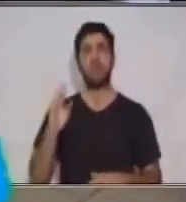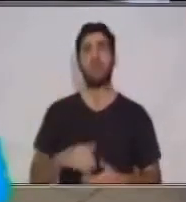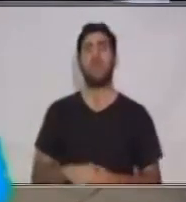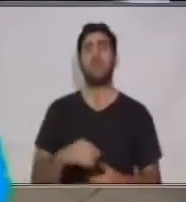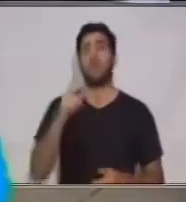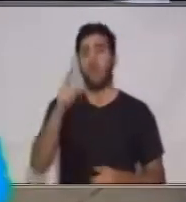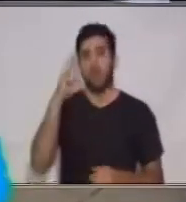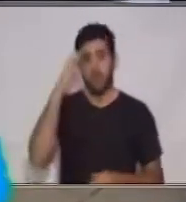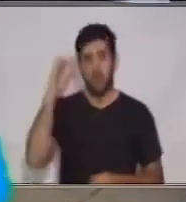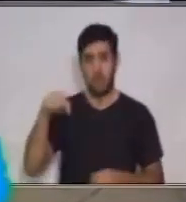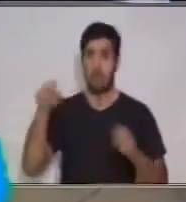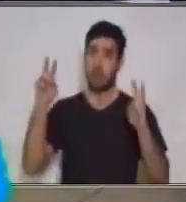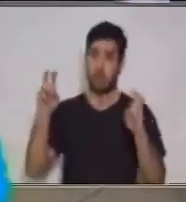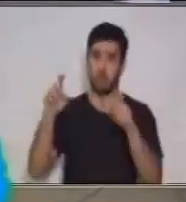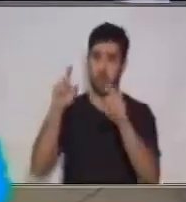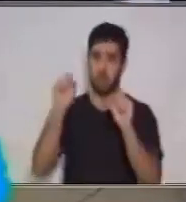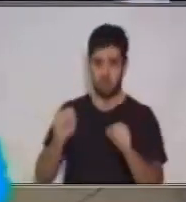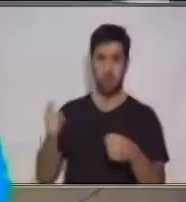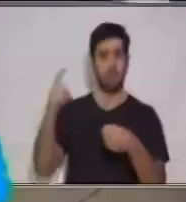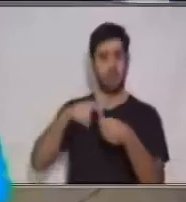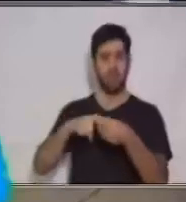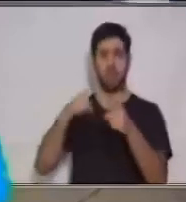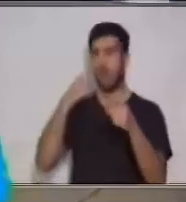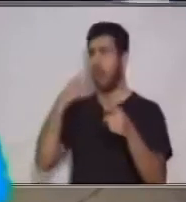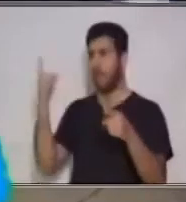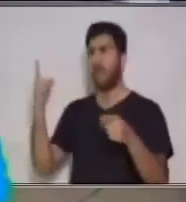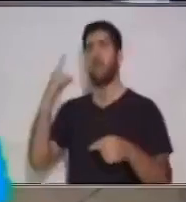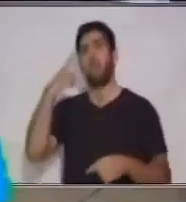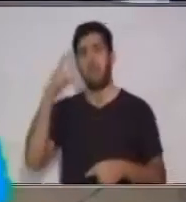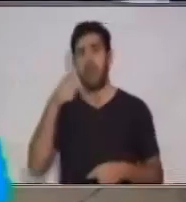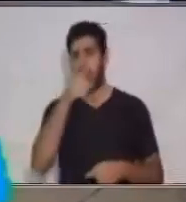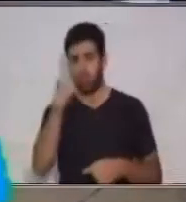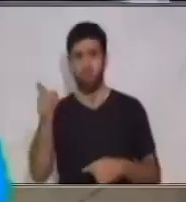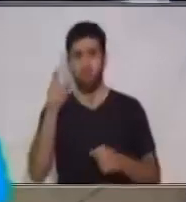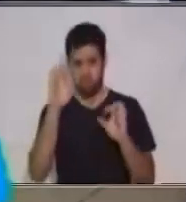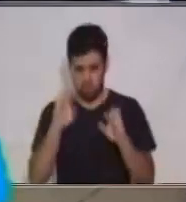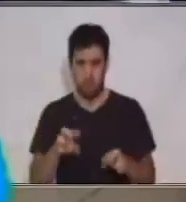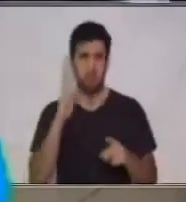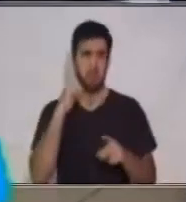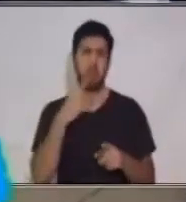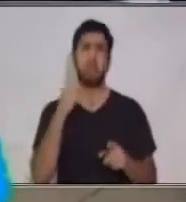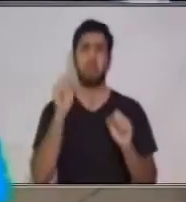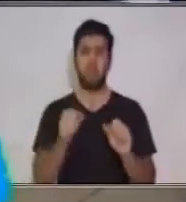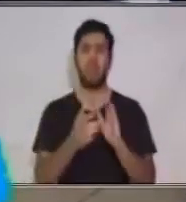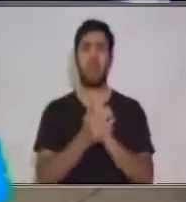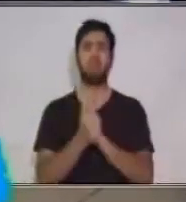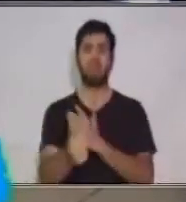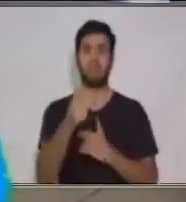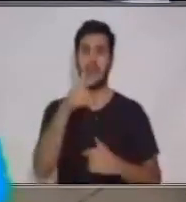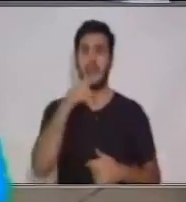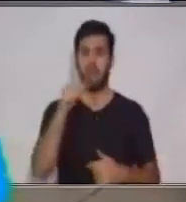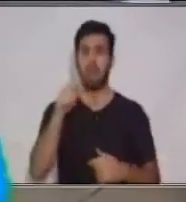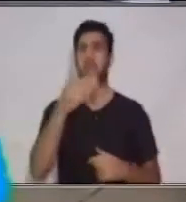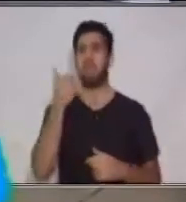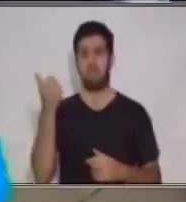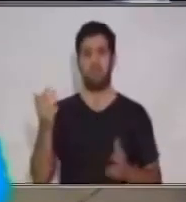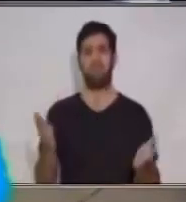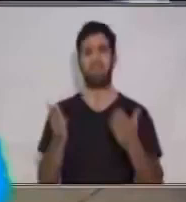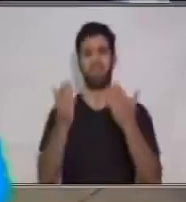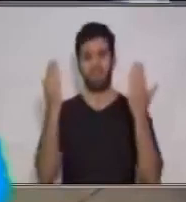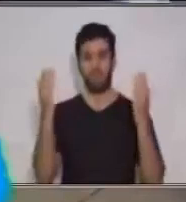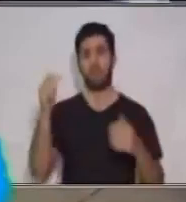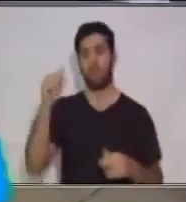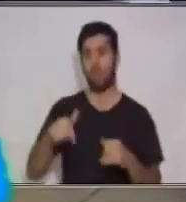les ayudará a ejercitar habilidades y destrezas como la atención, la memoria y la habilidad lingüística. Hoy